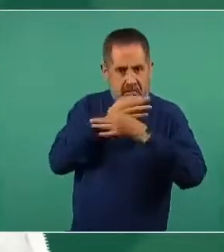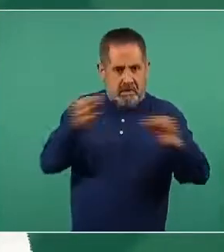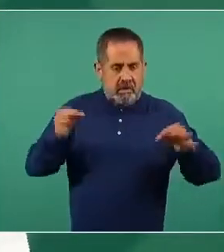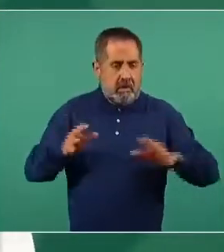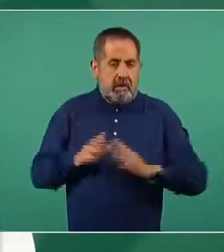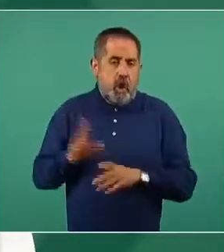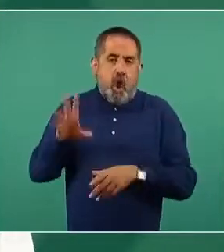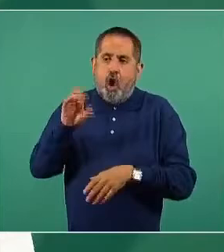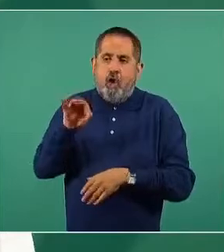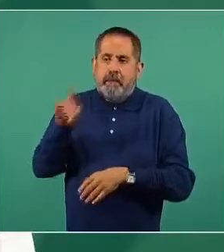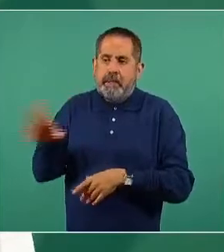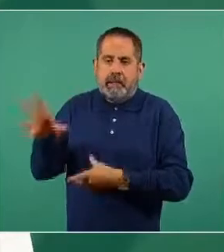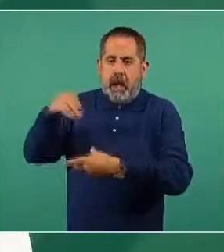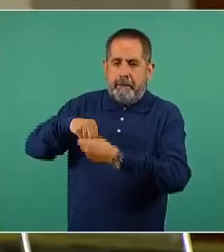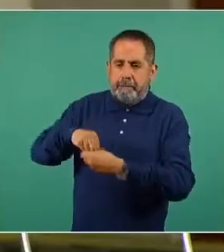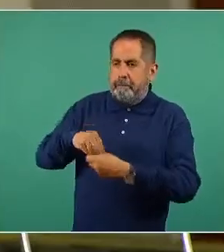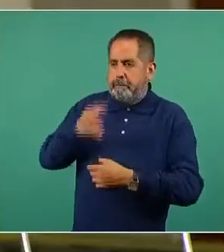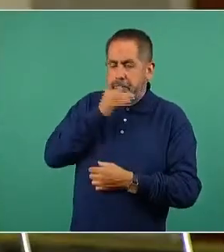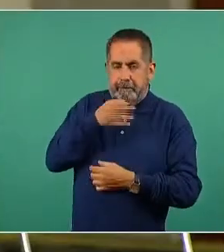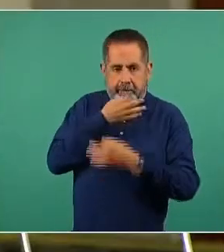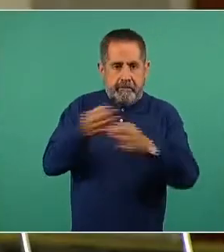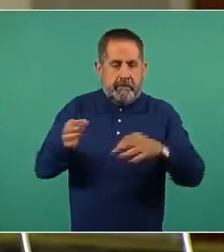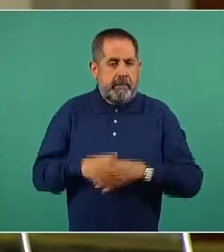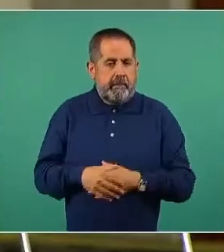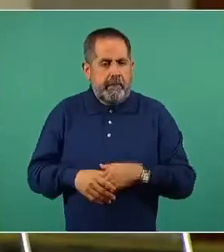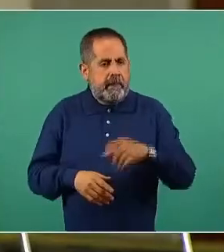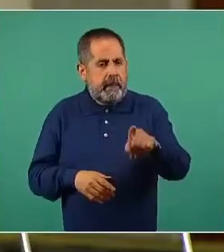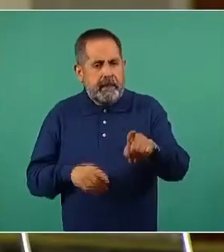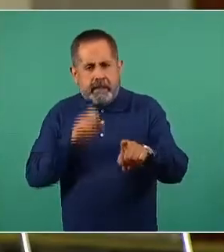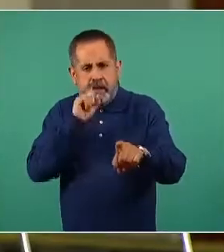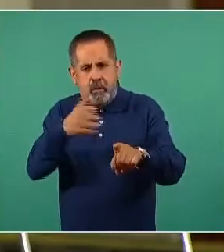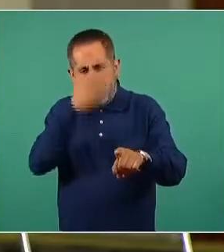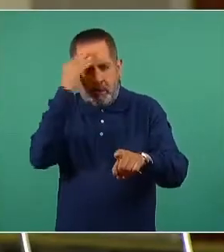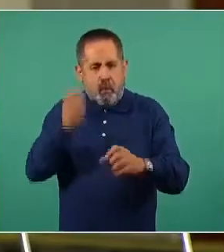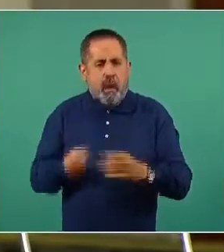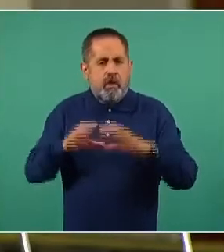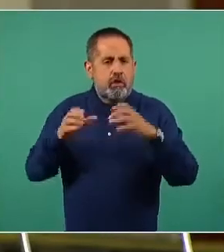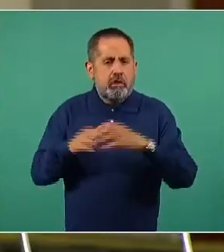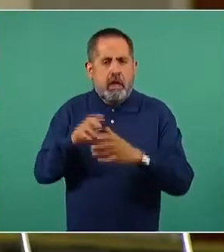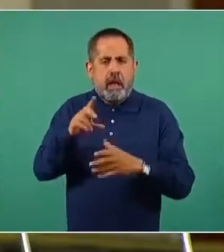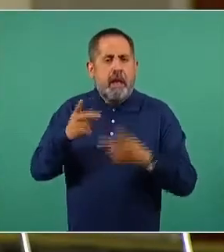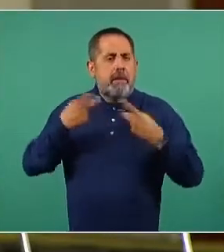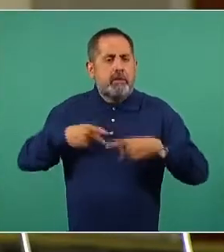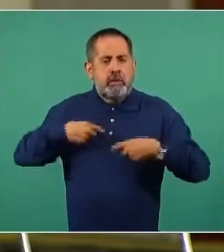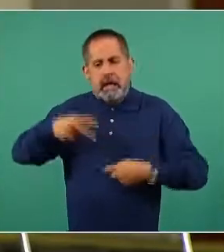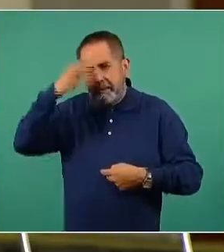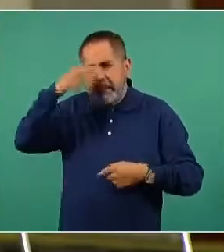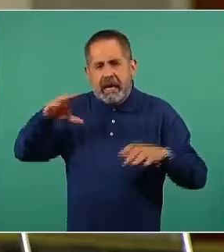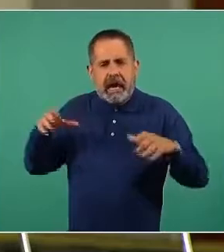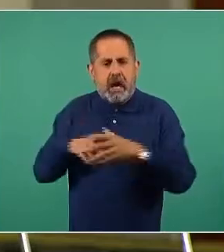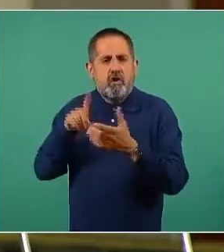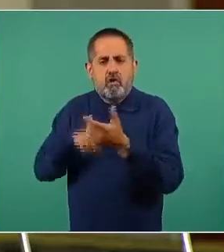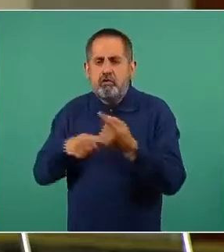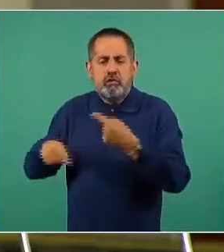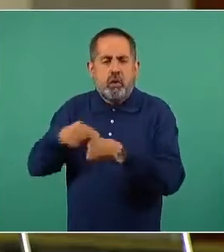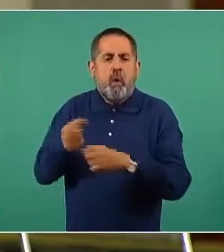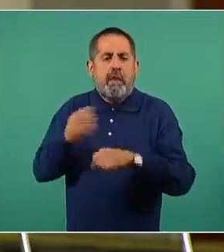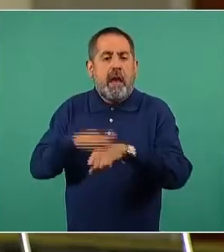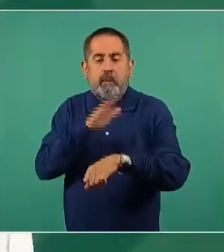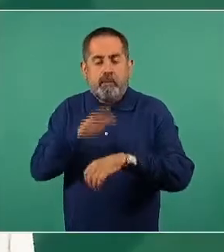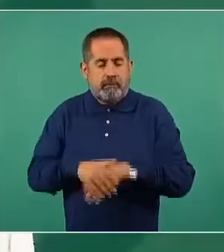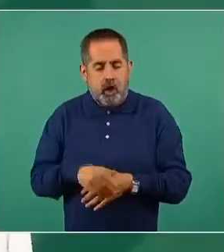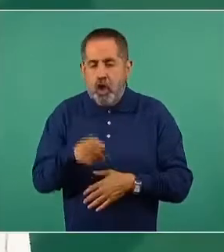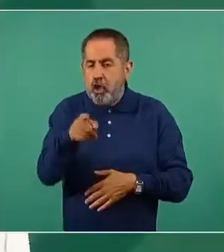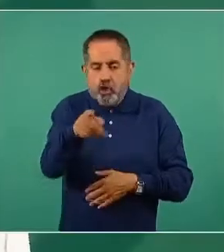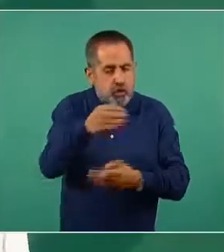hecho público en todos los casos. Ahora, ¿tampoco sabe usted con cuántos datos de participantes mexicanos de la fase 3 del ensayo se aprobó? Todas